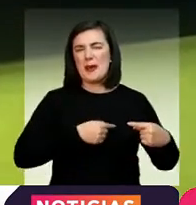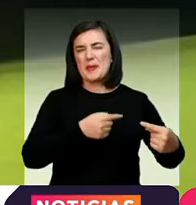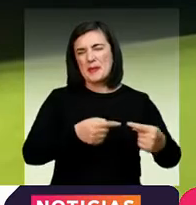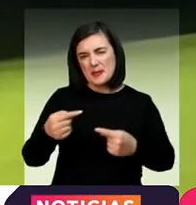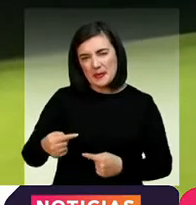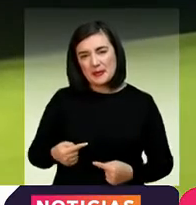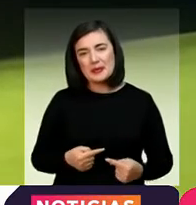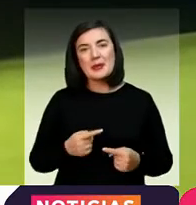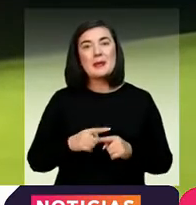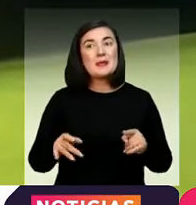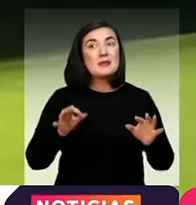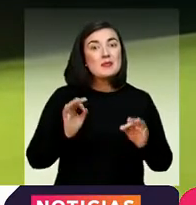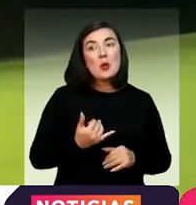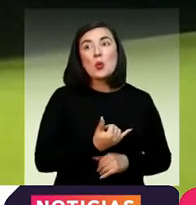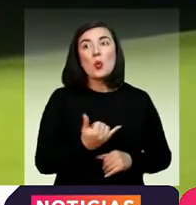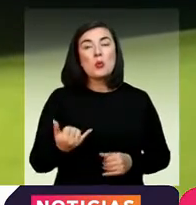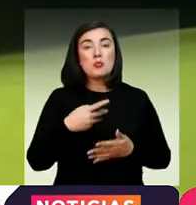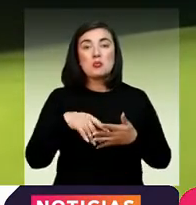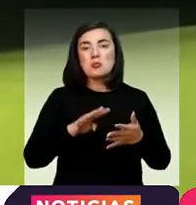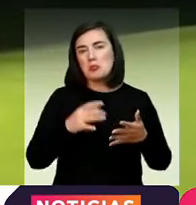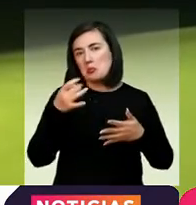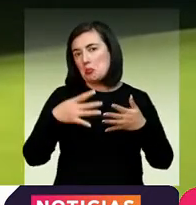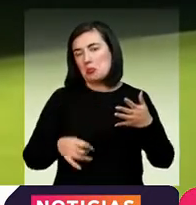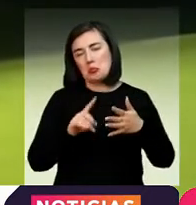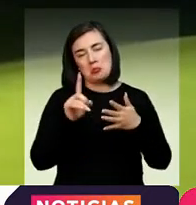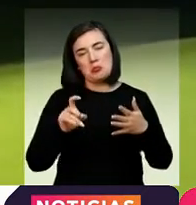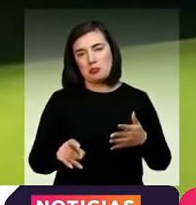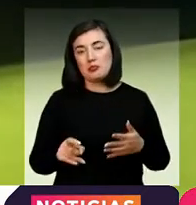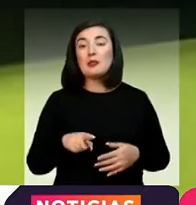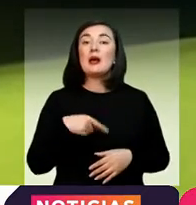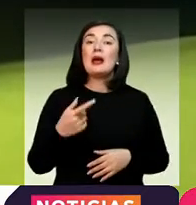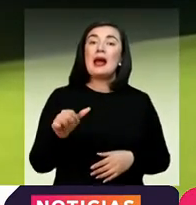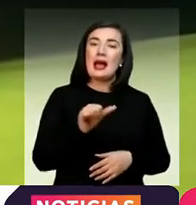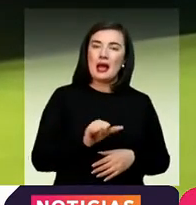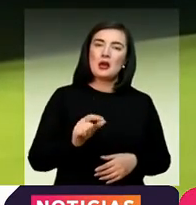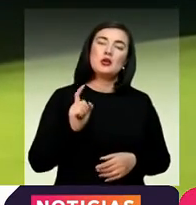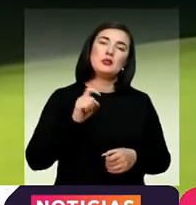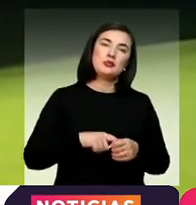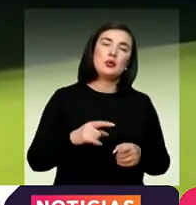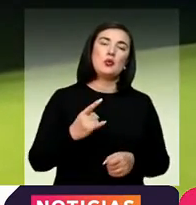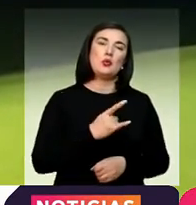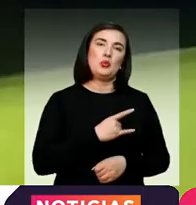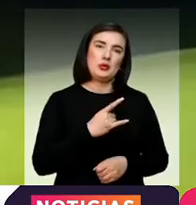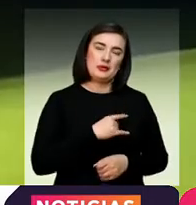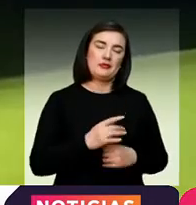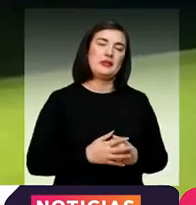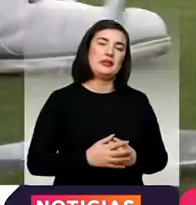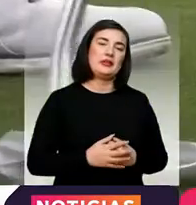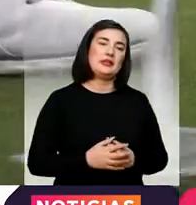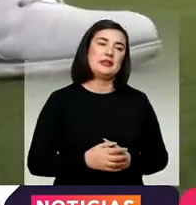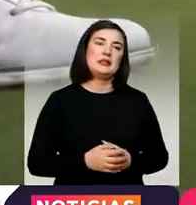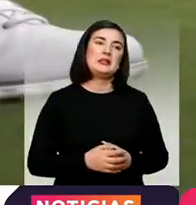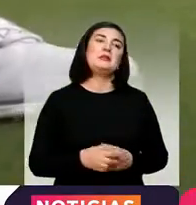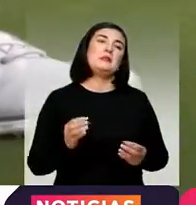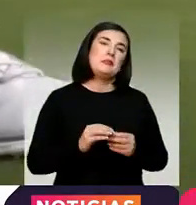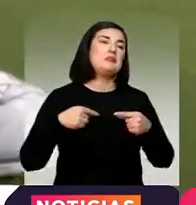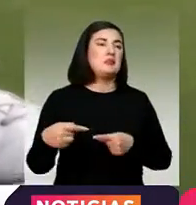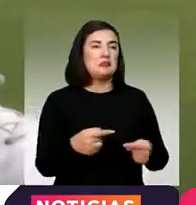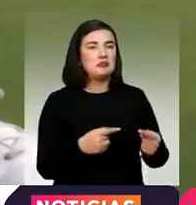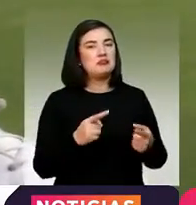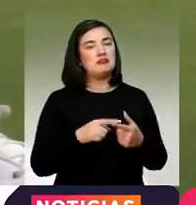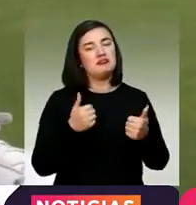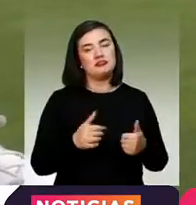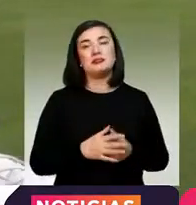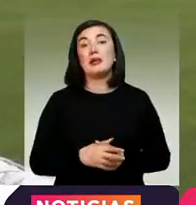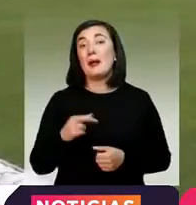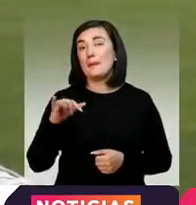no sé cuáles van a haber. Y en agosto me voy a la universidad y espero poder jugar muchos torneos y jugar bien. Pablo